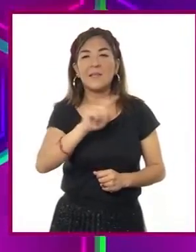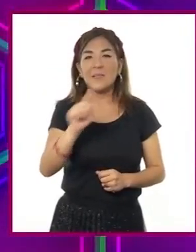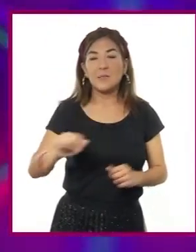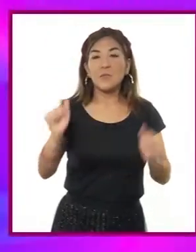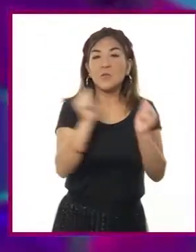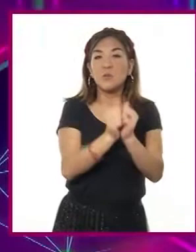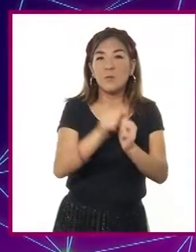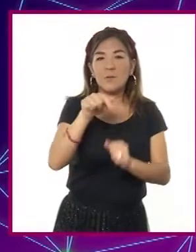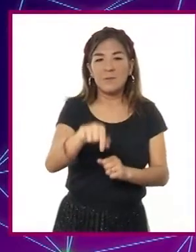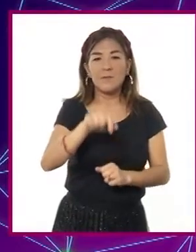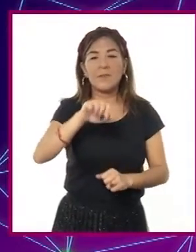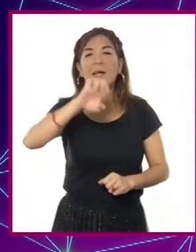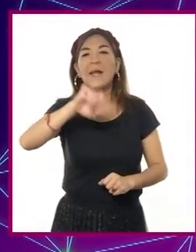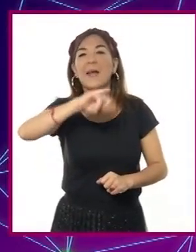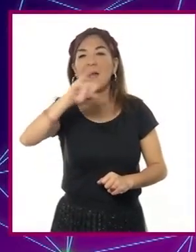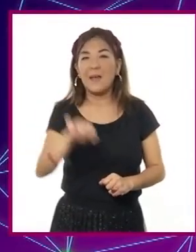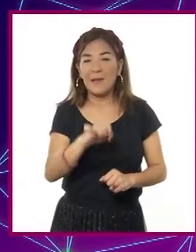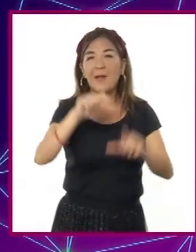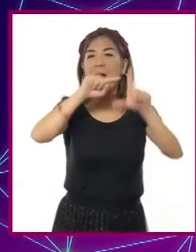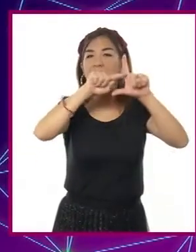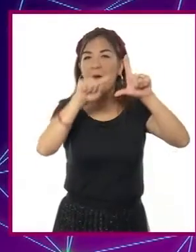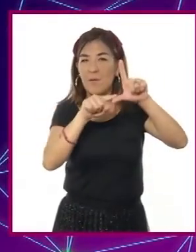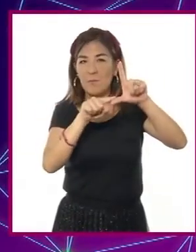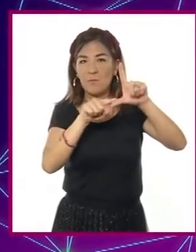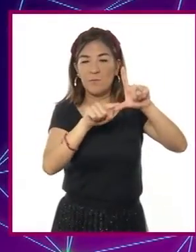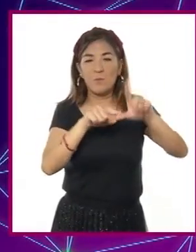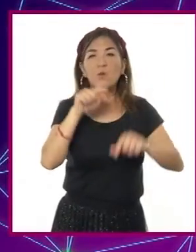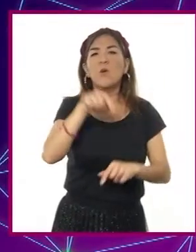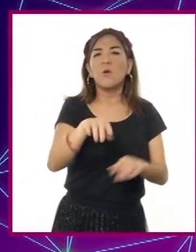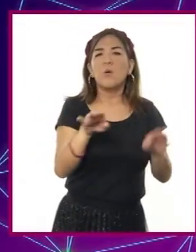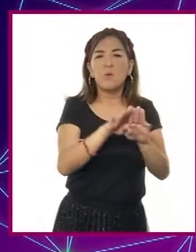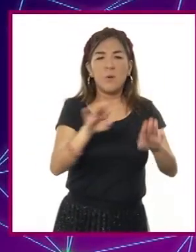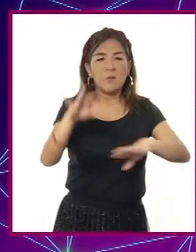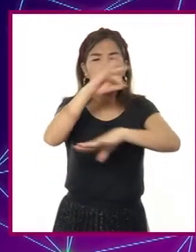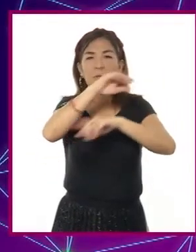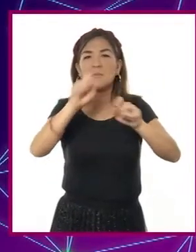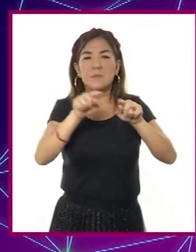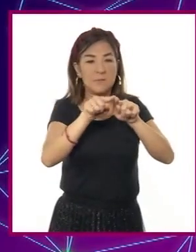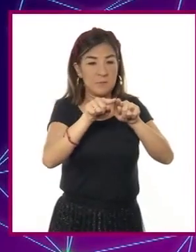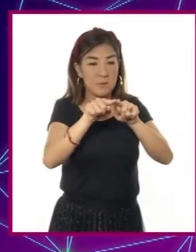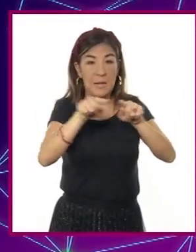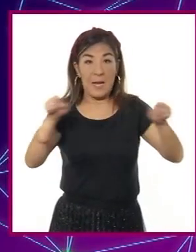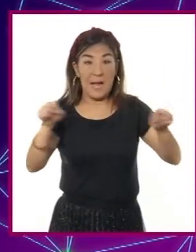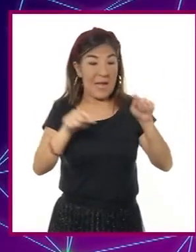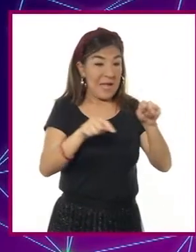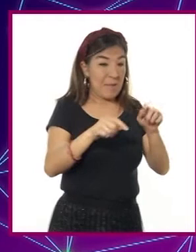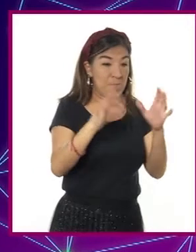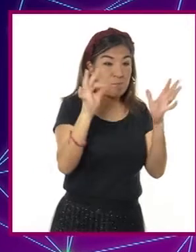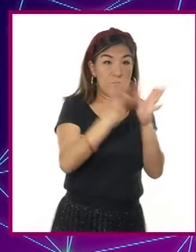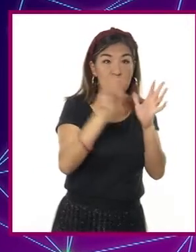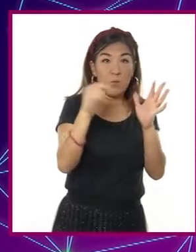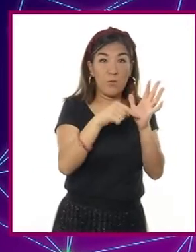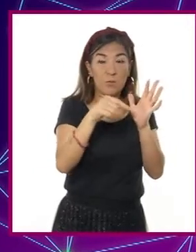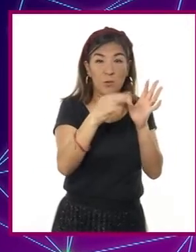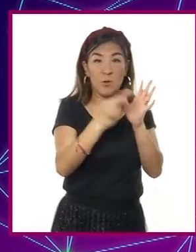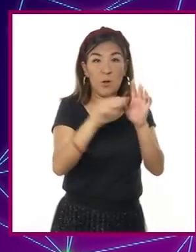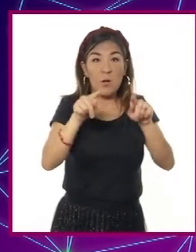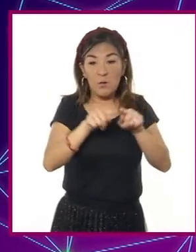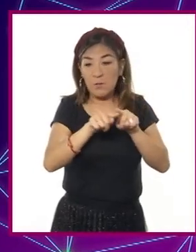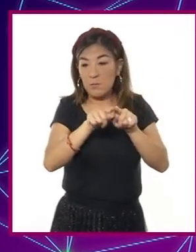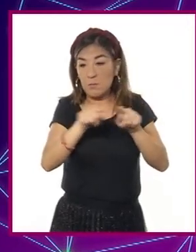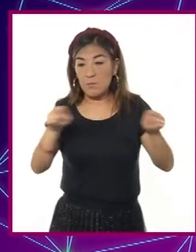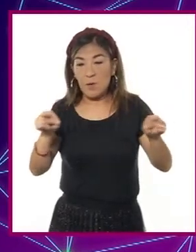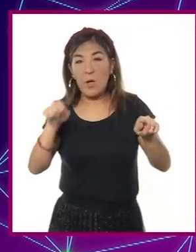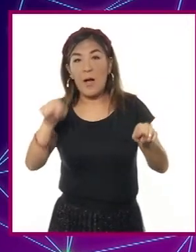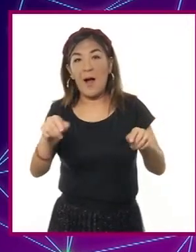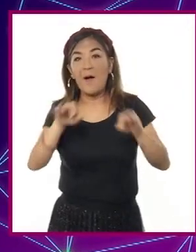ángulo. Además, el segmento de recta perpendicular desde un punto de uno de los lados que forman el